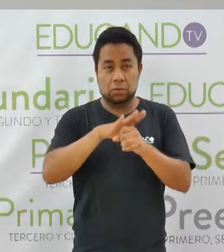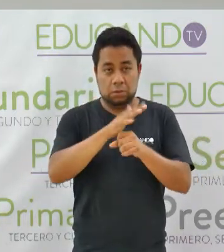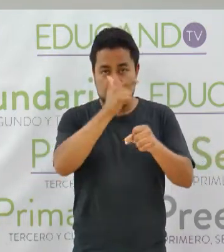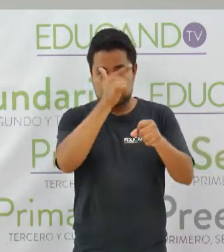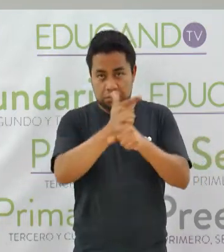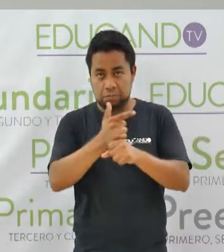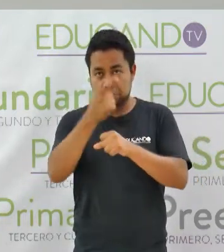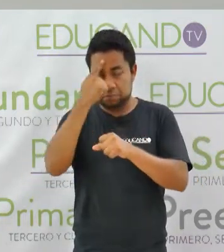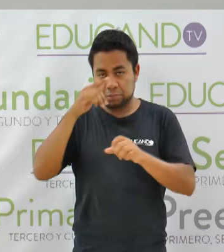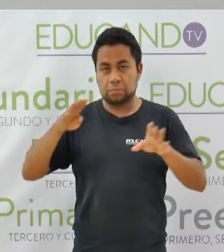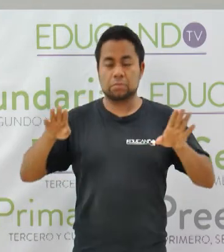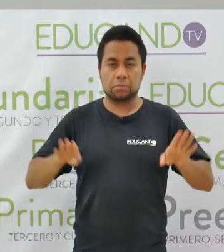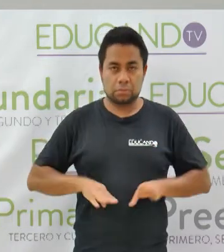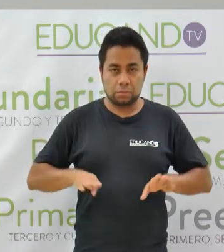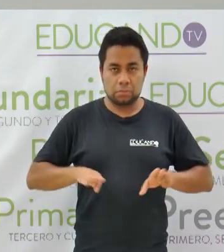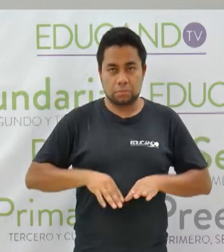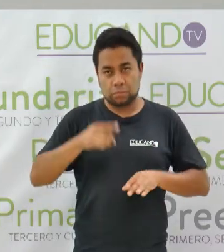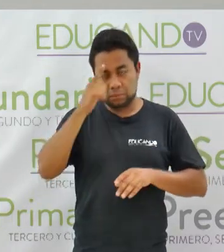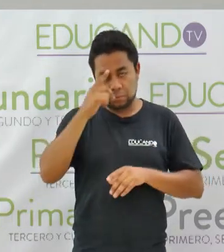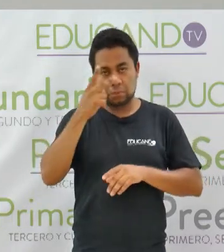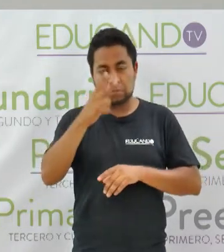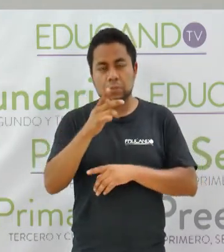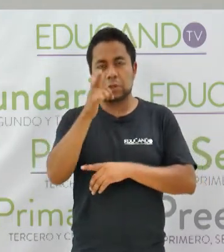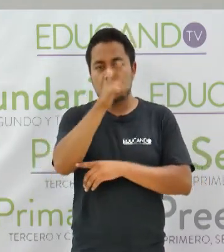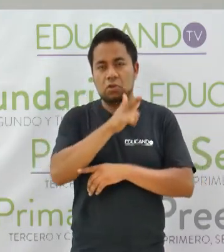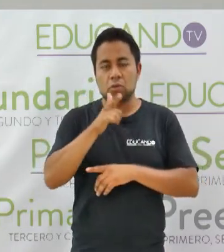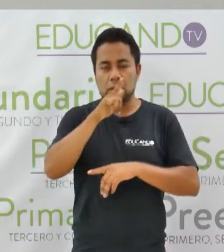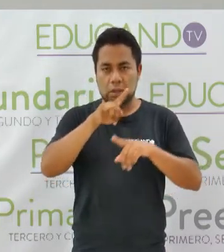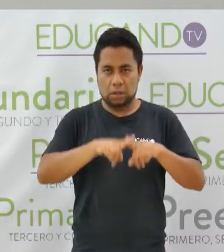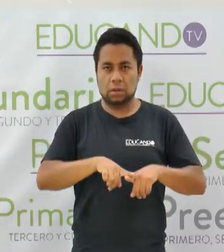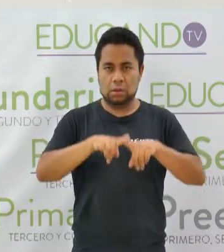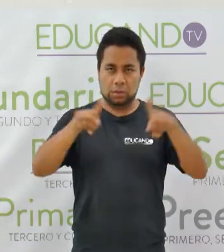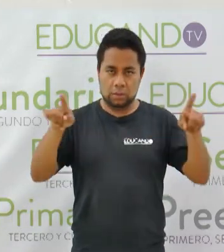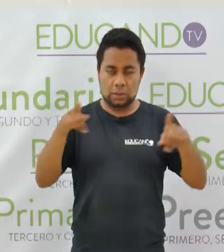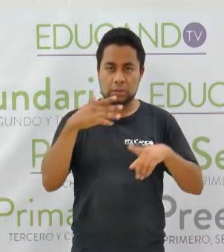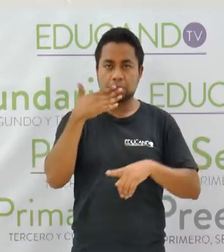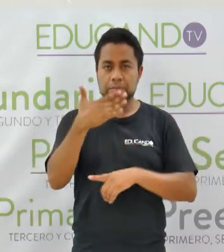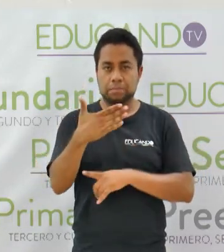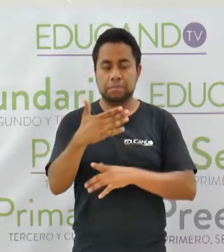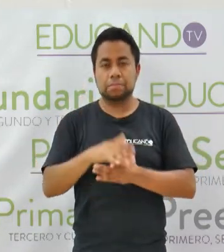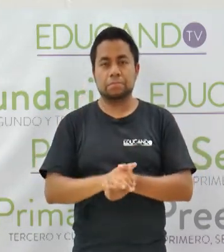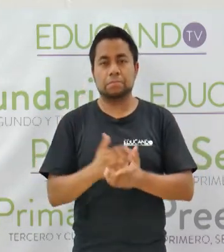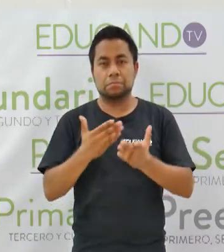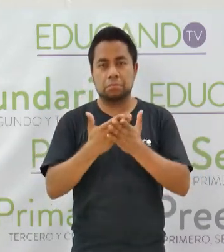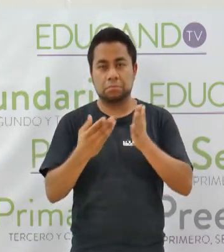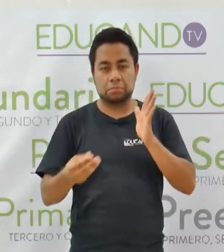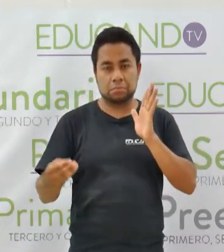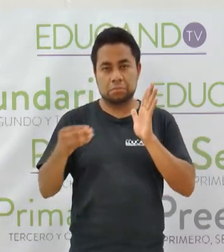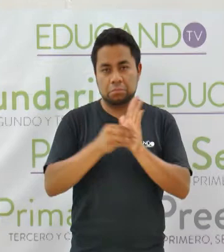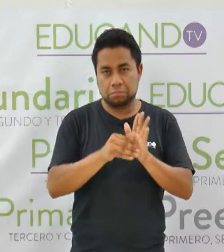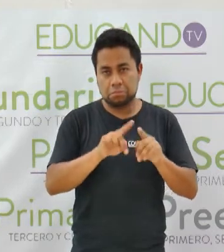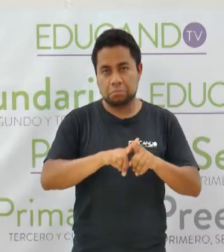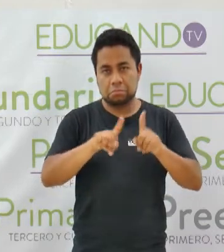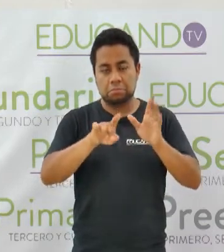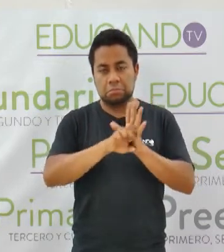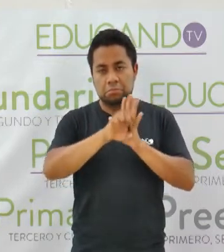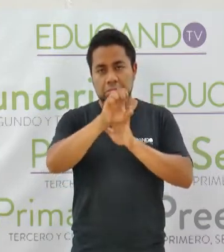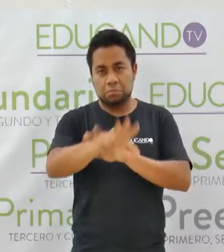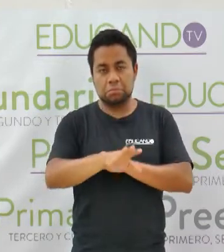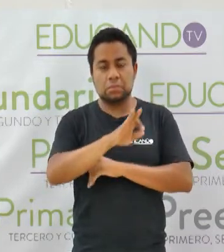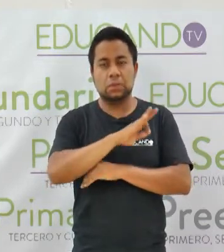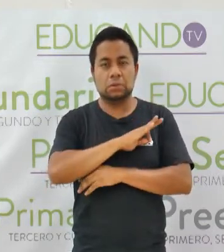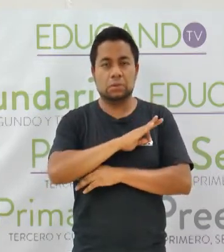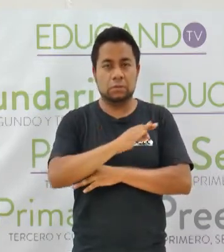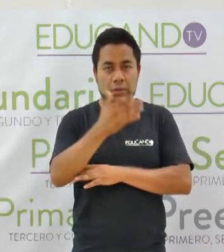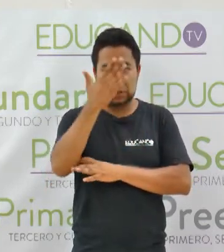identificar las características de estos dos lenguajes. ¿Bien? Vamos a poner algunos ejemplos que te